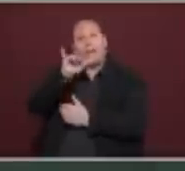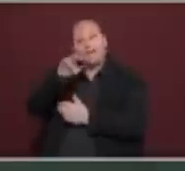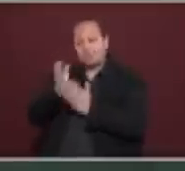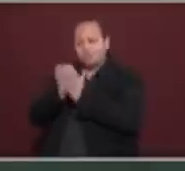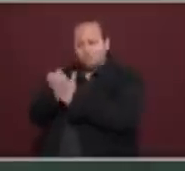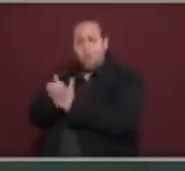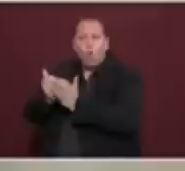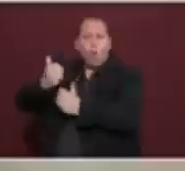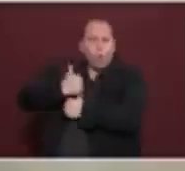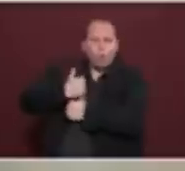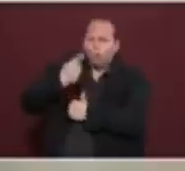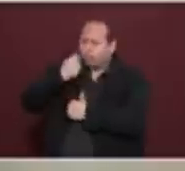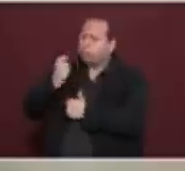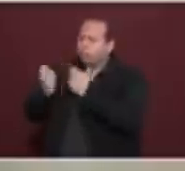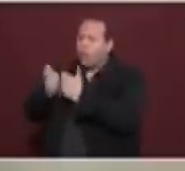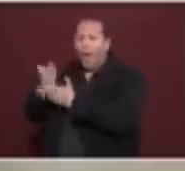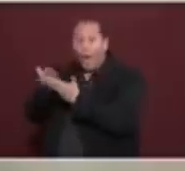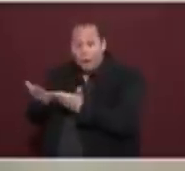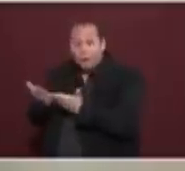soldados